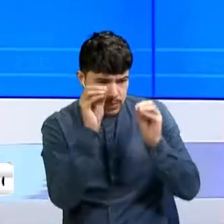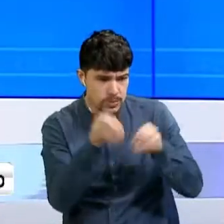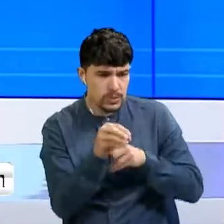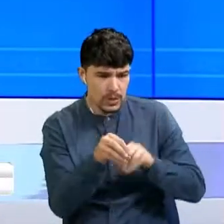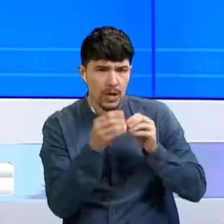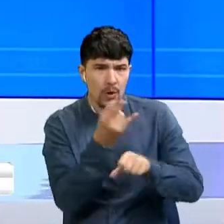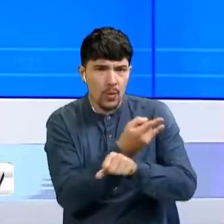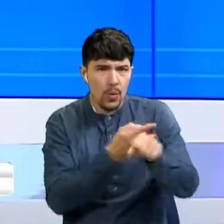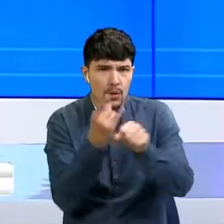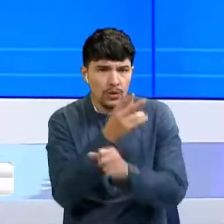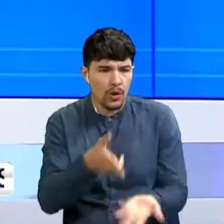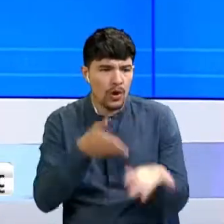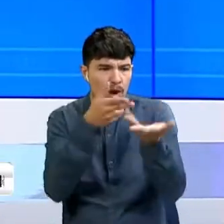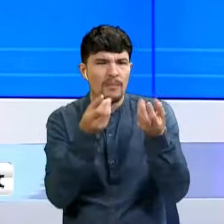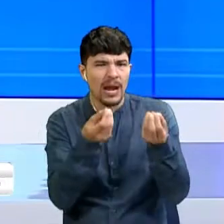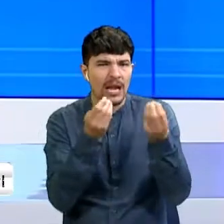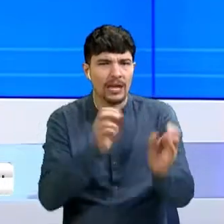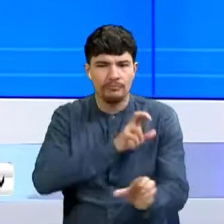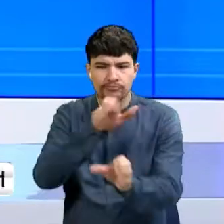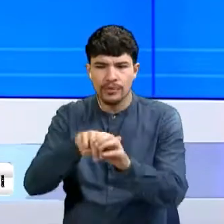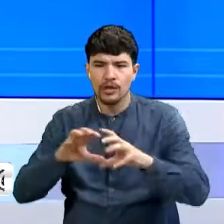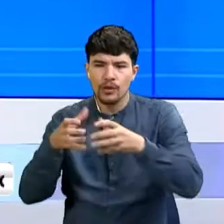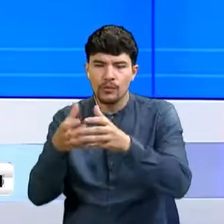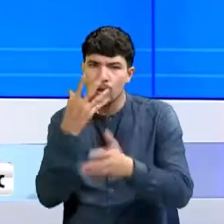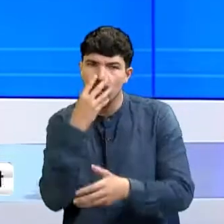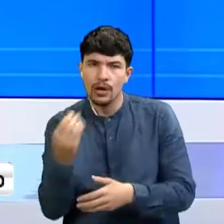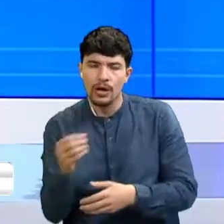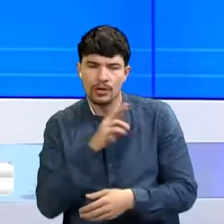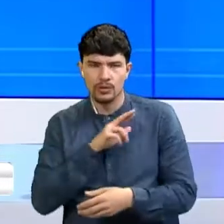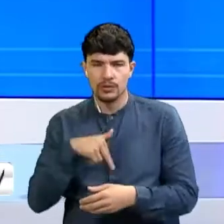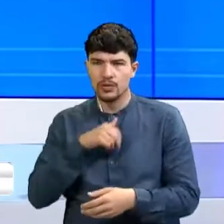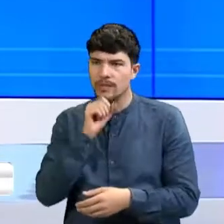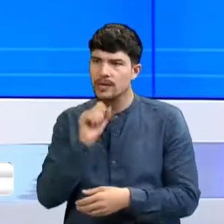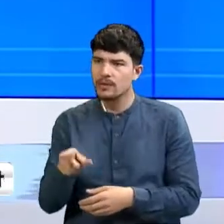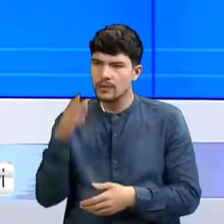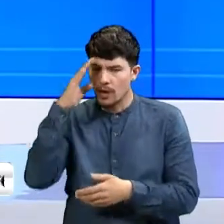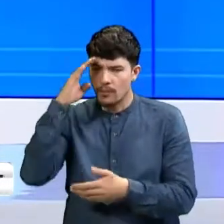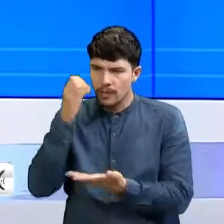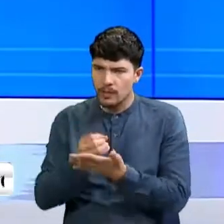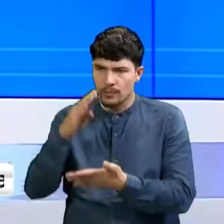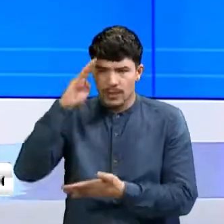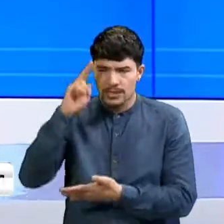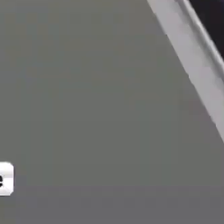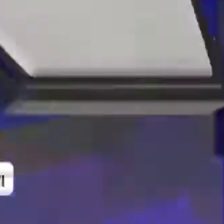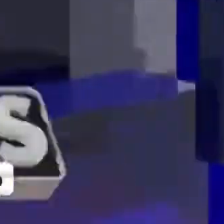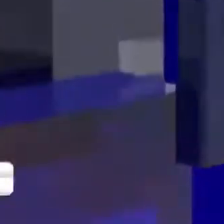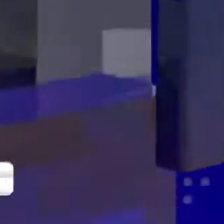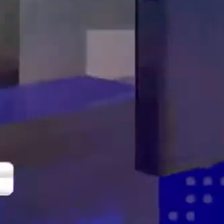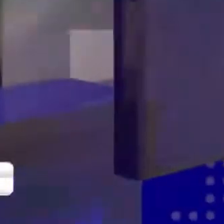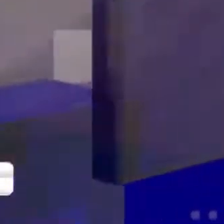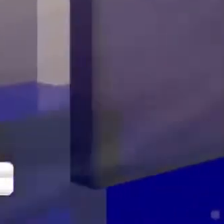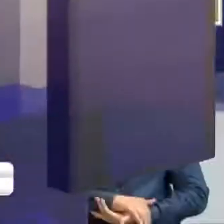le preguntamos a nuestro compañero Samir Castillo qué dicen las autoridades al respecto. Samir, muy buenas tardes.